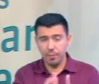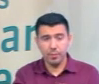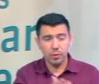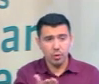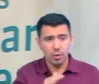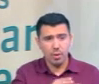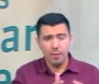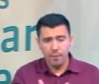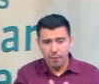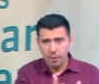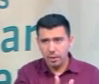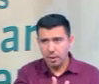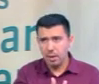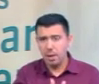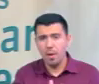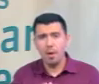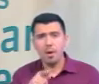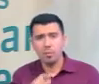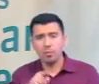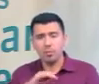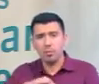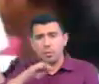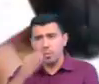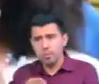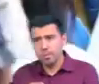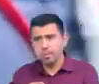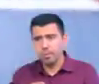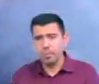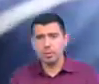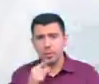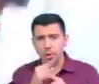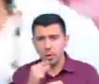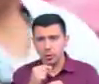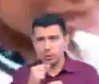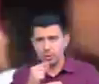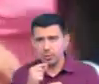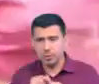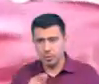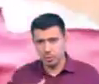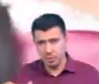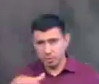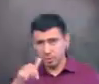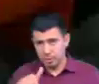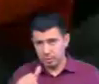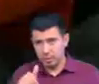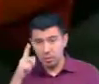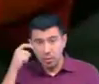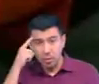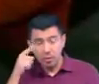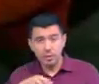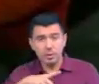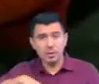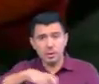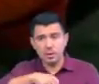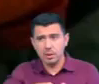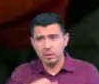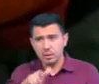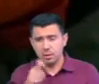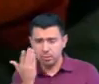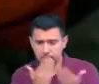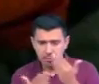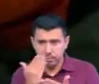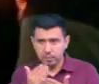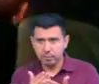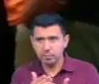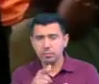en nuestra iniciativa es poder llegar este mismo año con conectividad por ser tierras sagradas la gobernación de santander deberá realizar una serie de